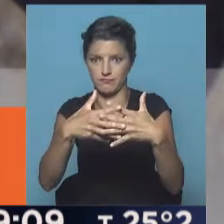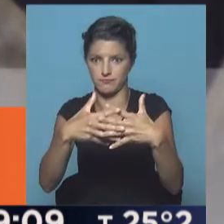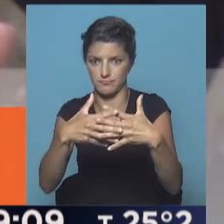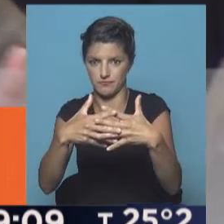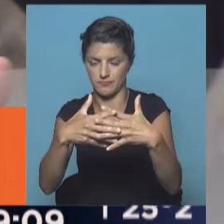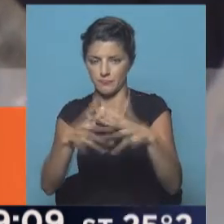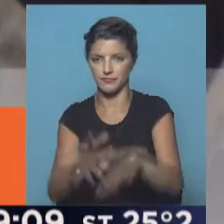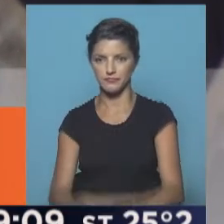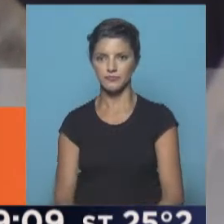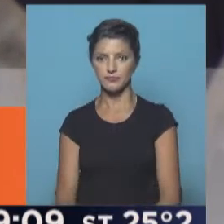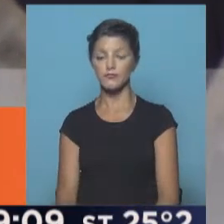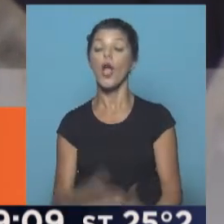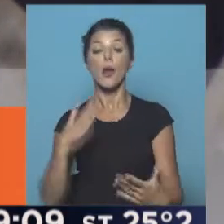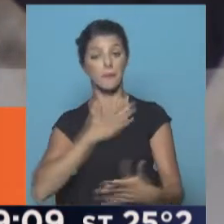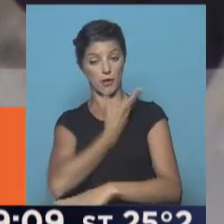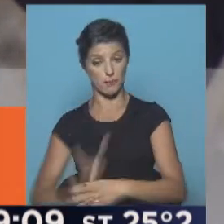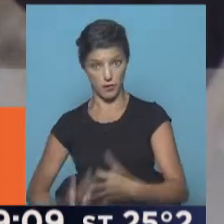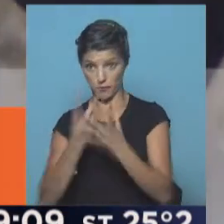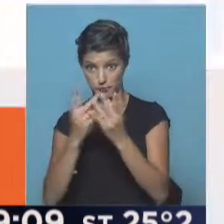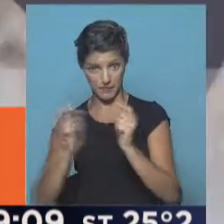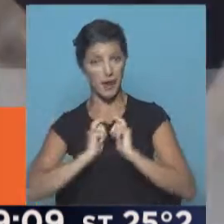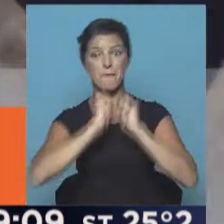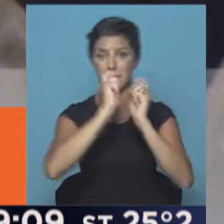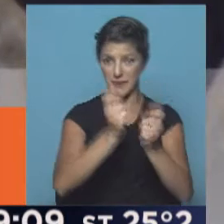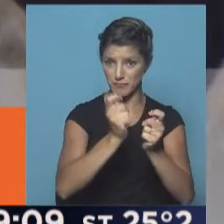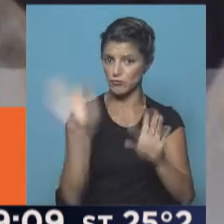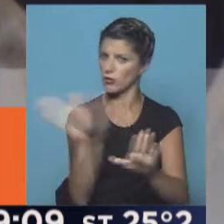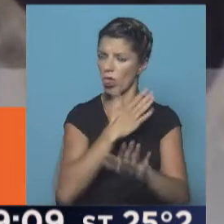Es la transición pacífica del poder.